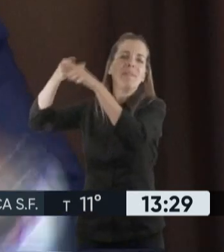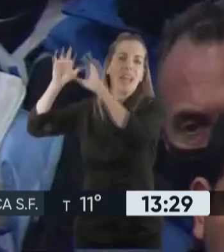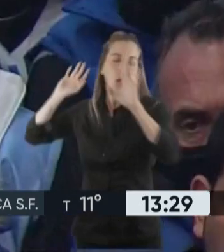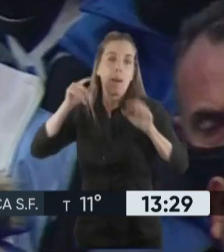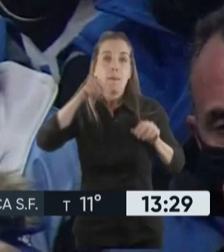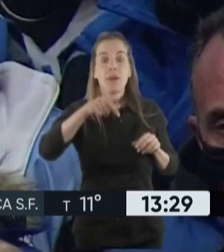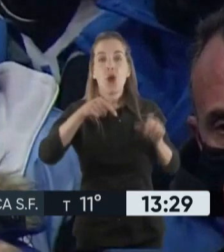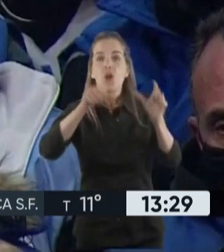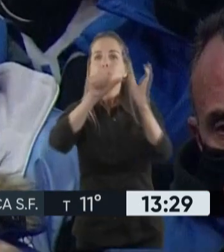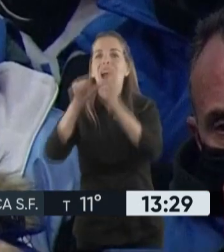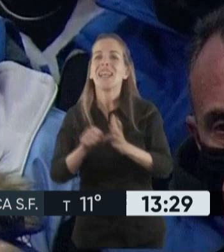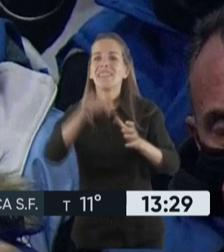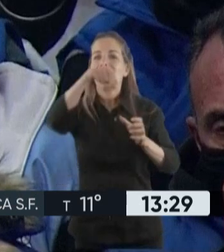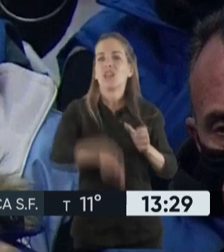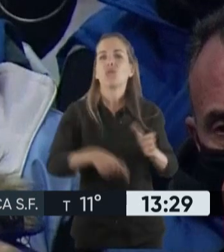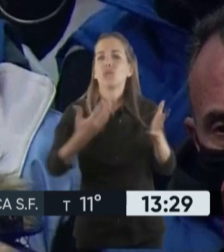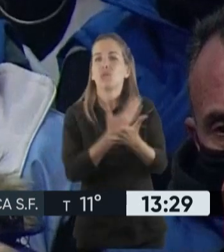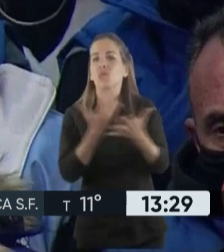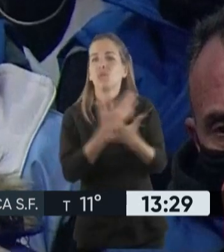¿Y hasta cuándo vamos a seguir aguantando esto?